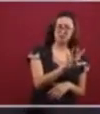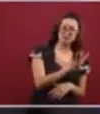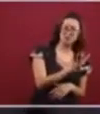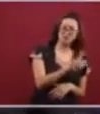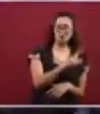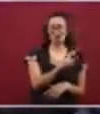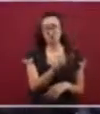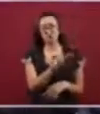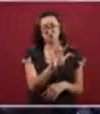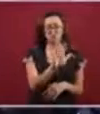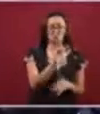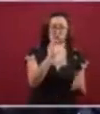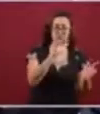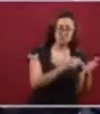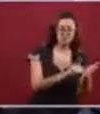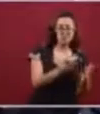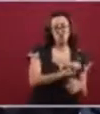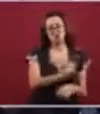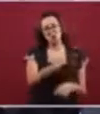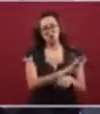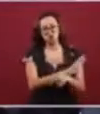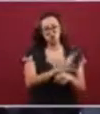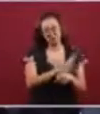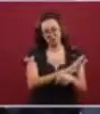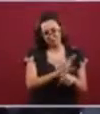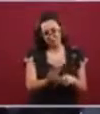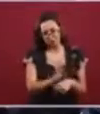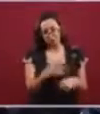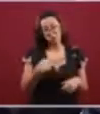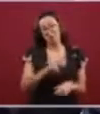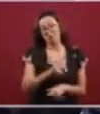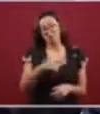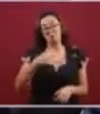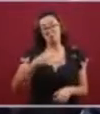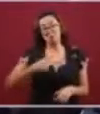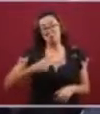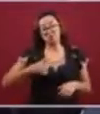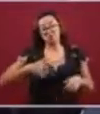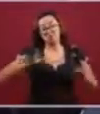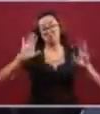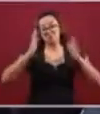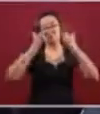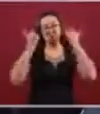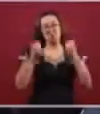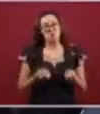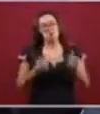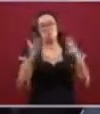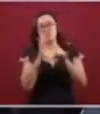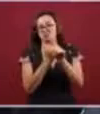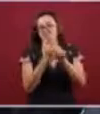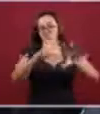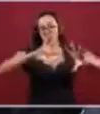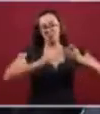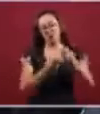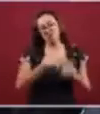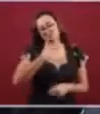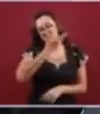145, 150. Me dicen que había otros beneficios. Pero como yo ya, a mí ya no me interesó eso, no sé cuánto era en